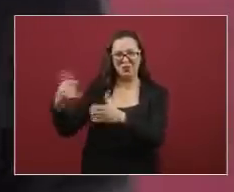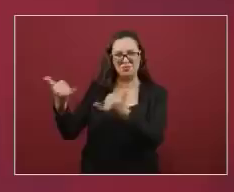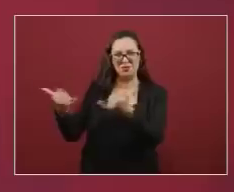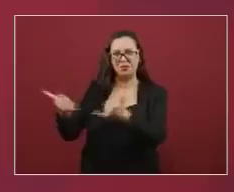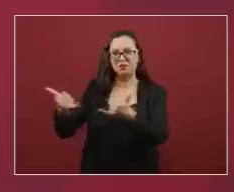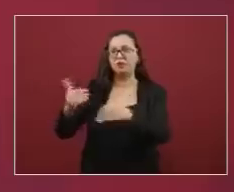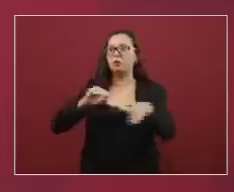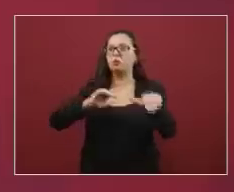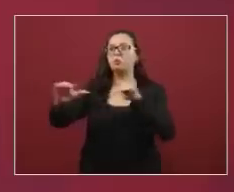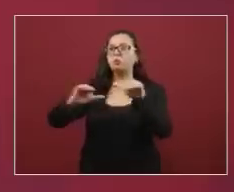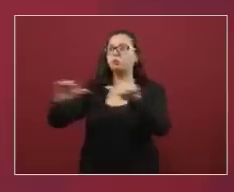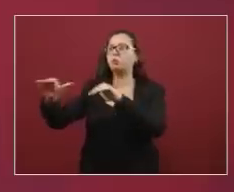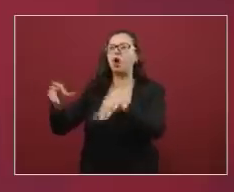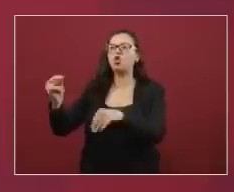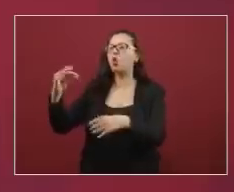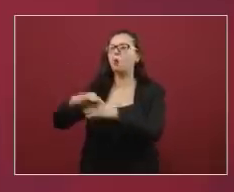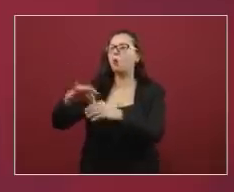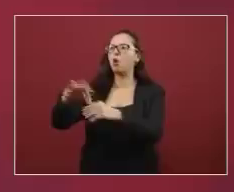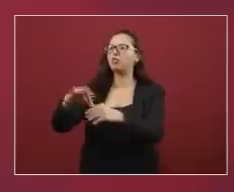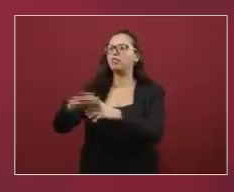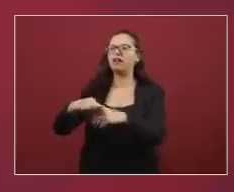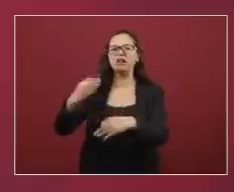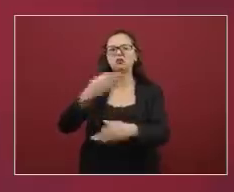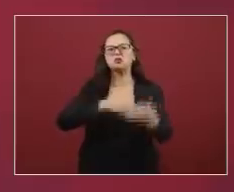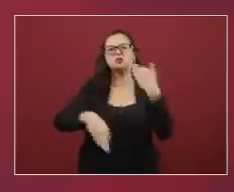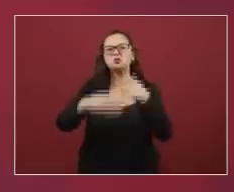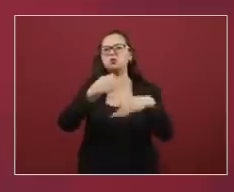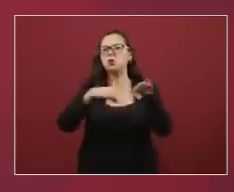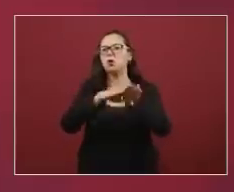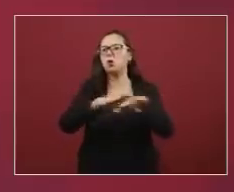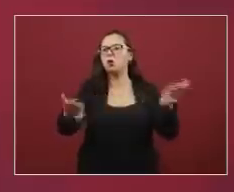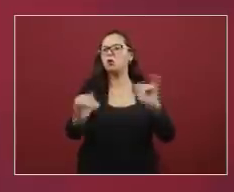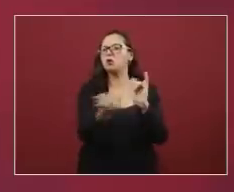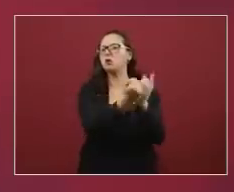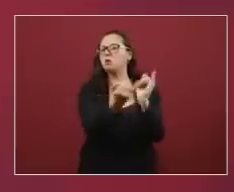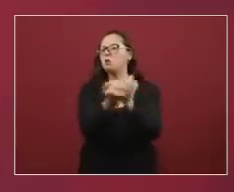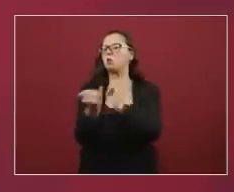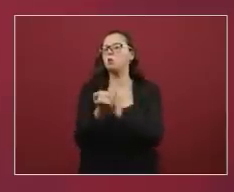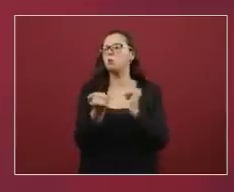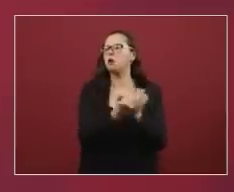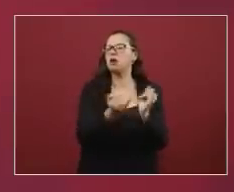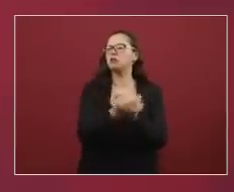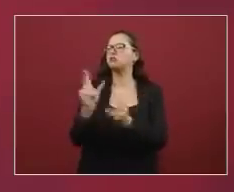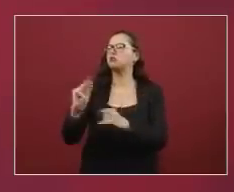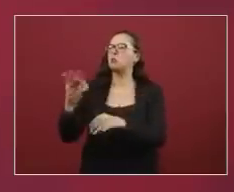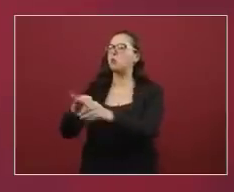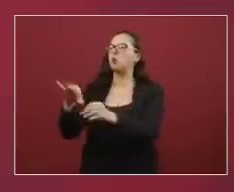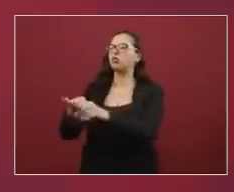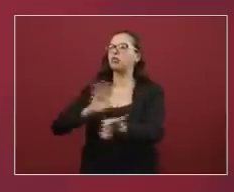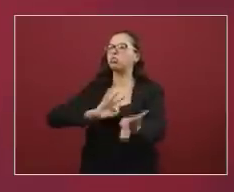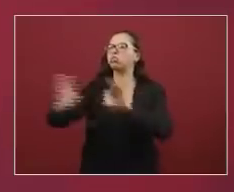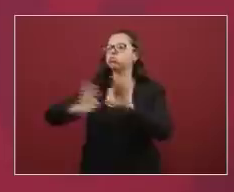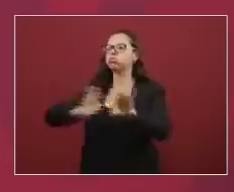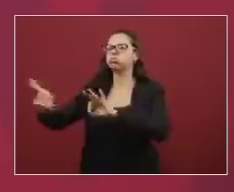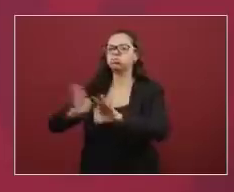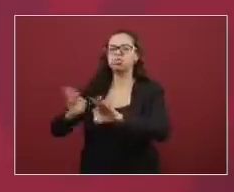porque todos éramos iguales, nos querían meter a todos en el mismo costal.